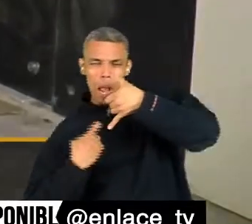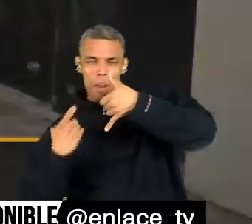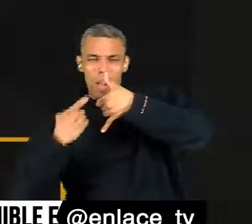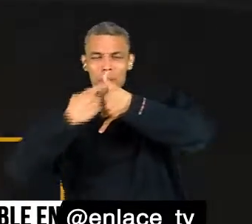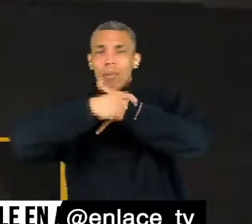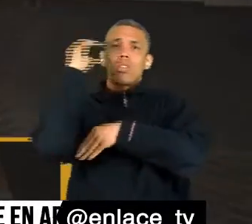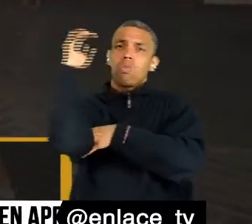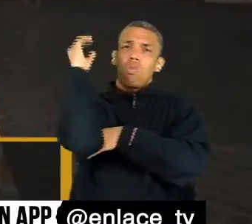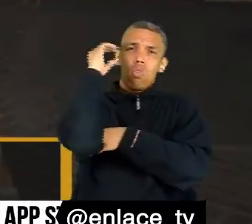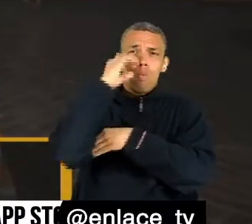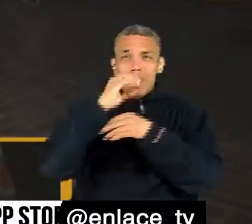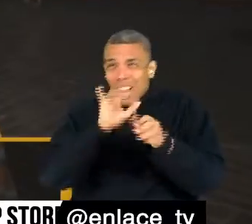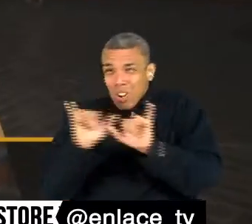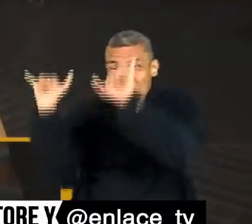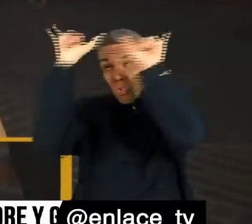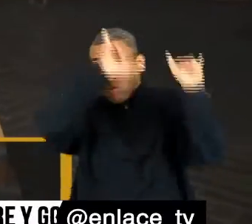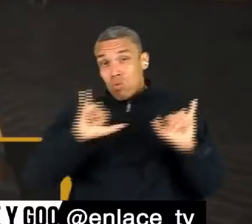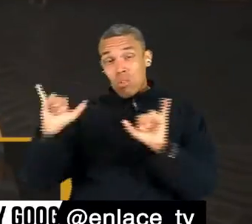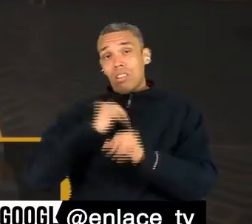salud. No, más tarde esto aquí